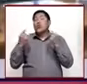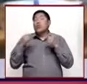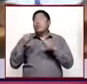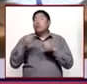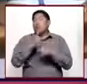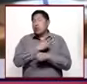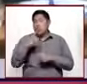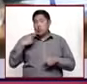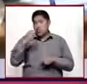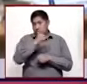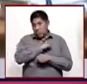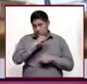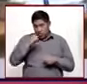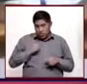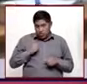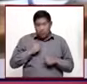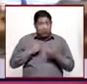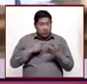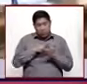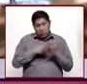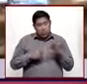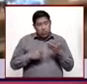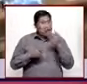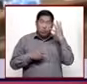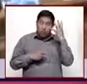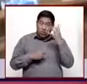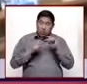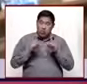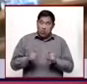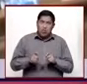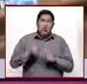la observancia a las cuatro preguntas. Ahora,